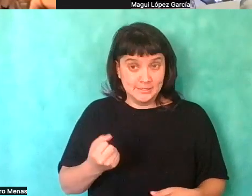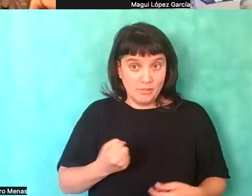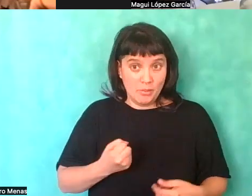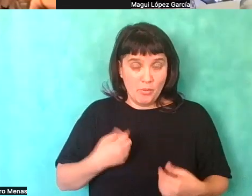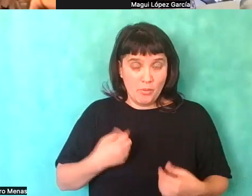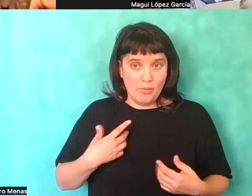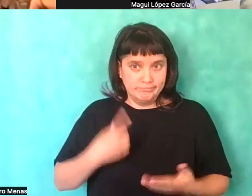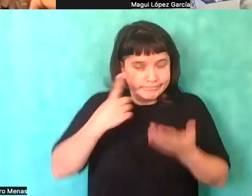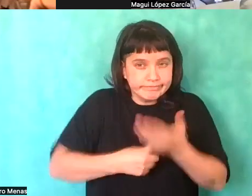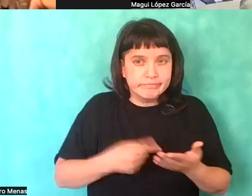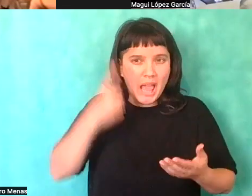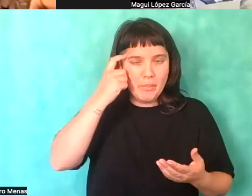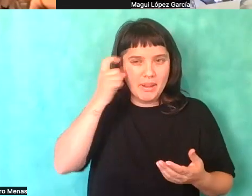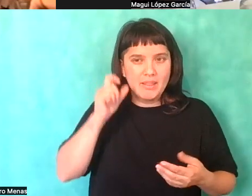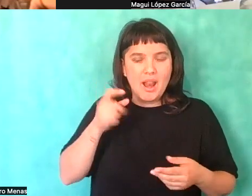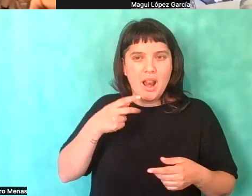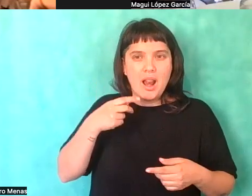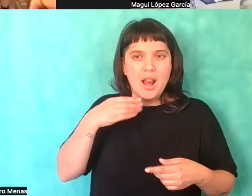sus hijos? Hay mucha